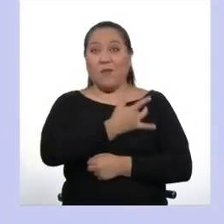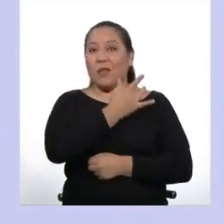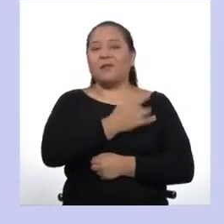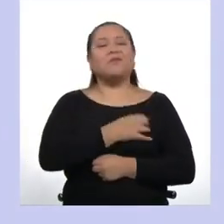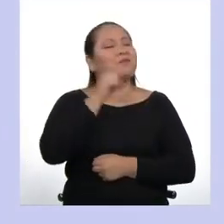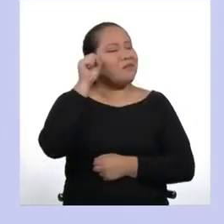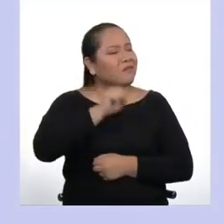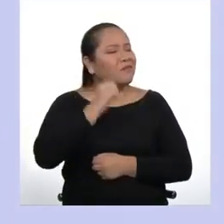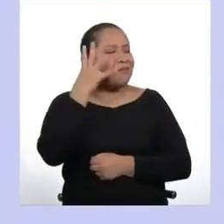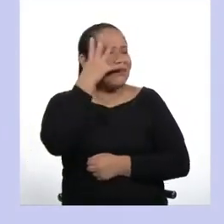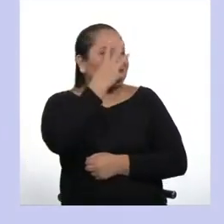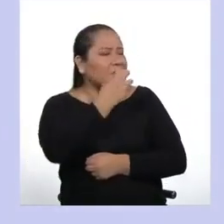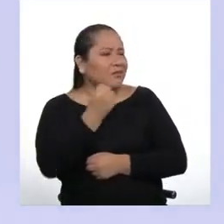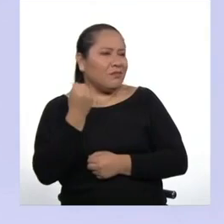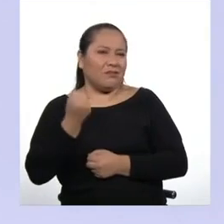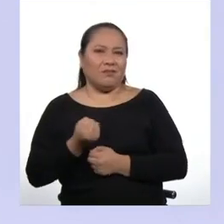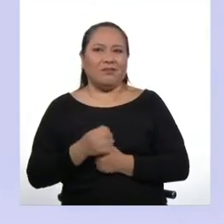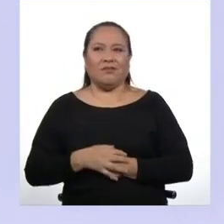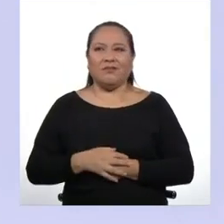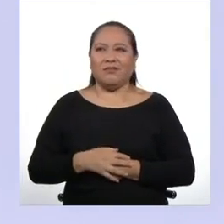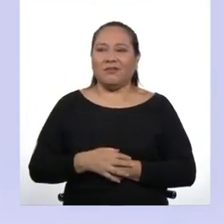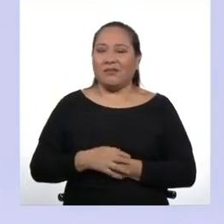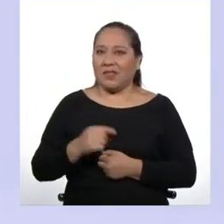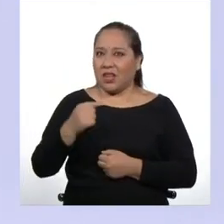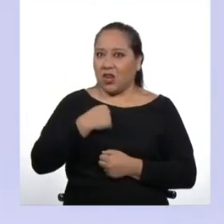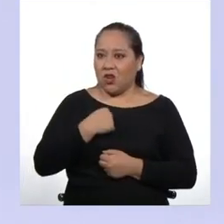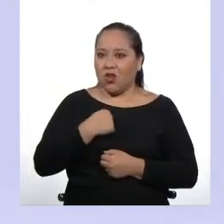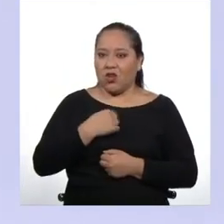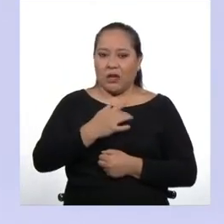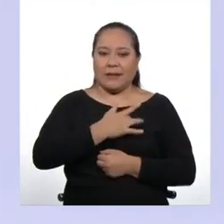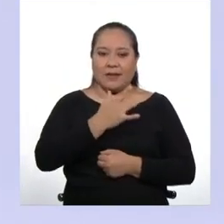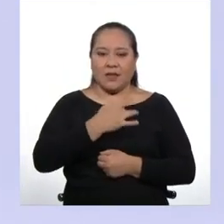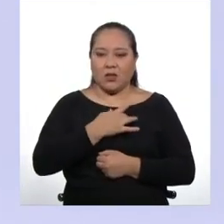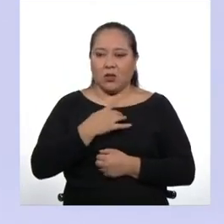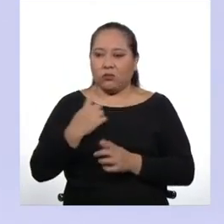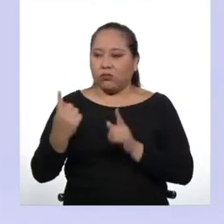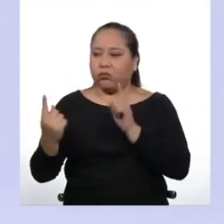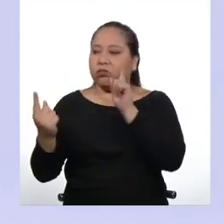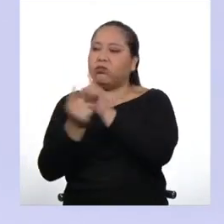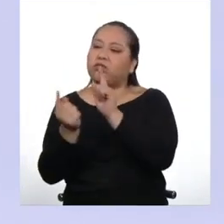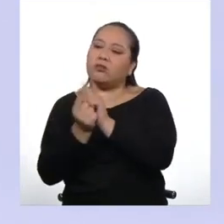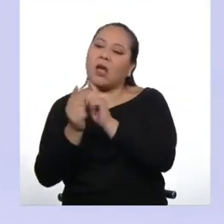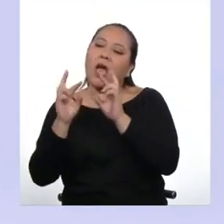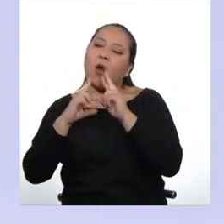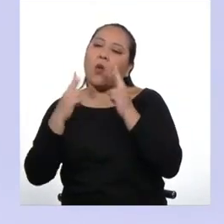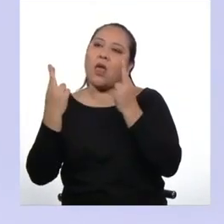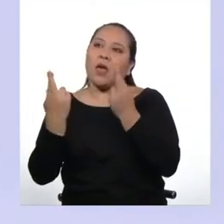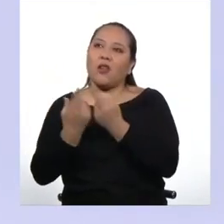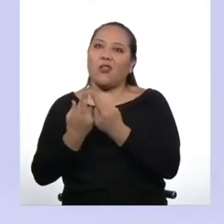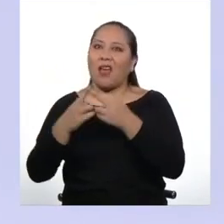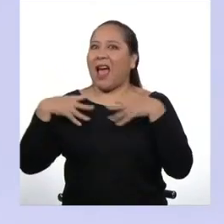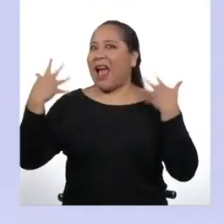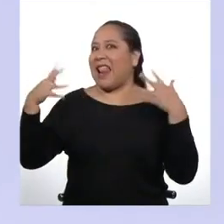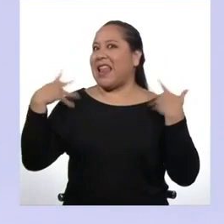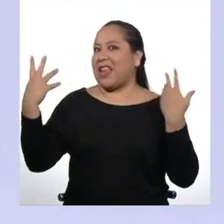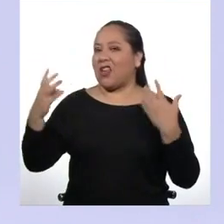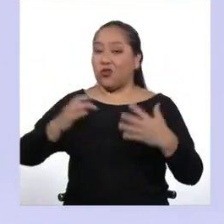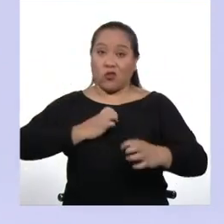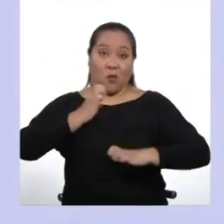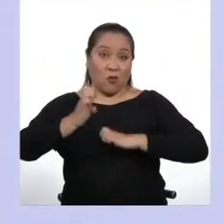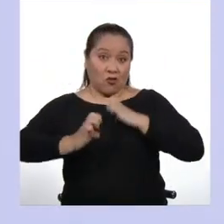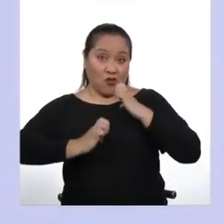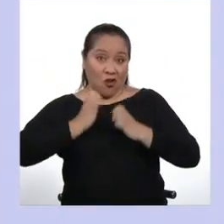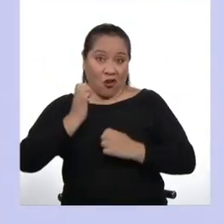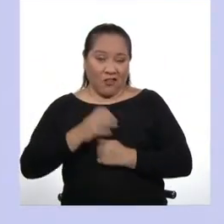más lindos que existen. Y que lo que siento cuando estoy con ellos en alguna reunión es alegría, que es una